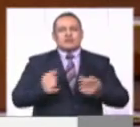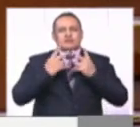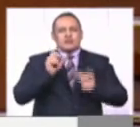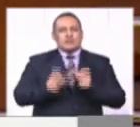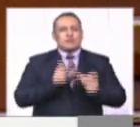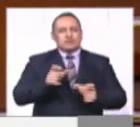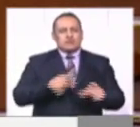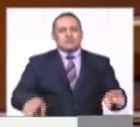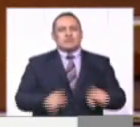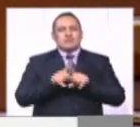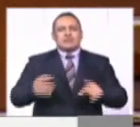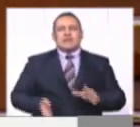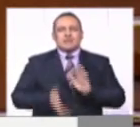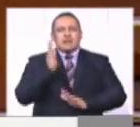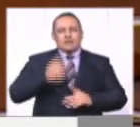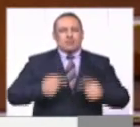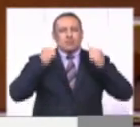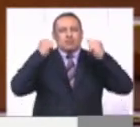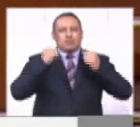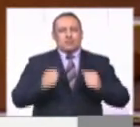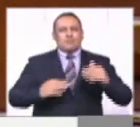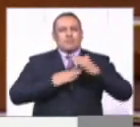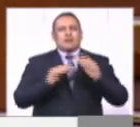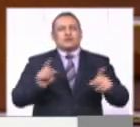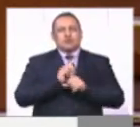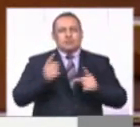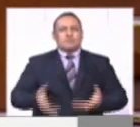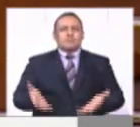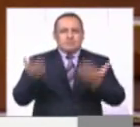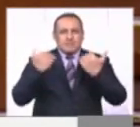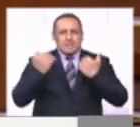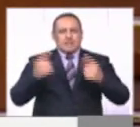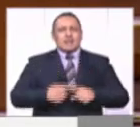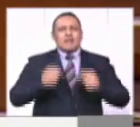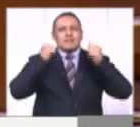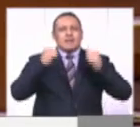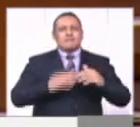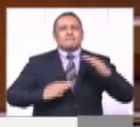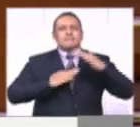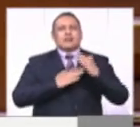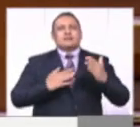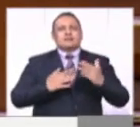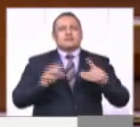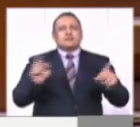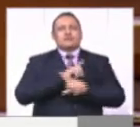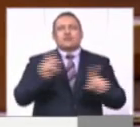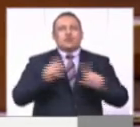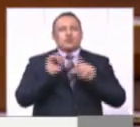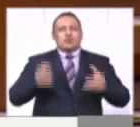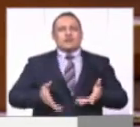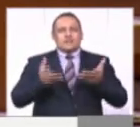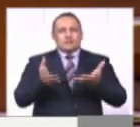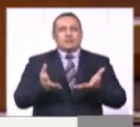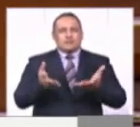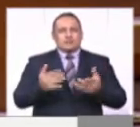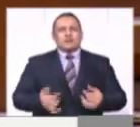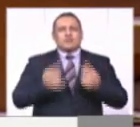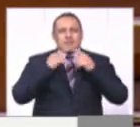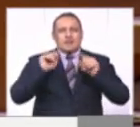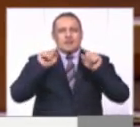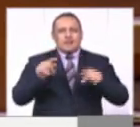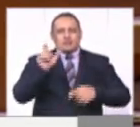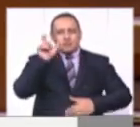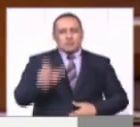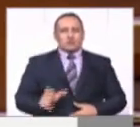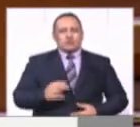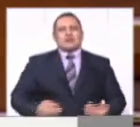gente que se levanten marchas pacíficas bienvenidas a las marchas pacíficas no lo que generaron y él es un